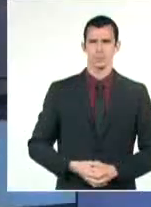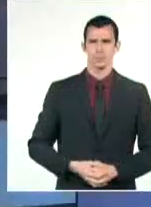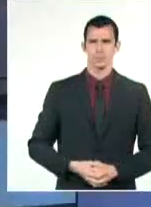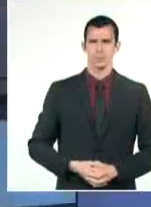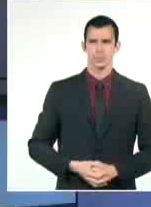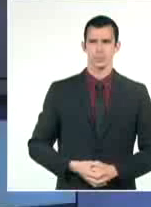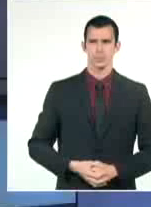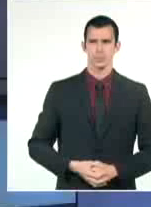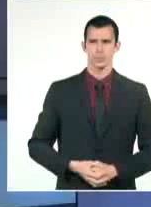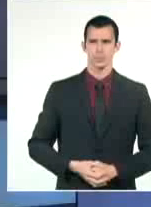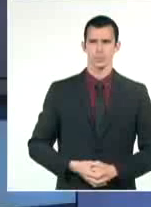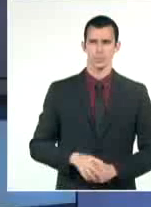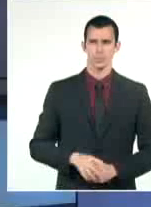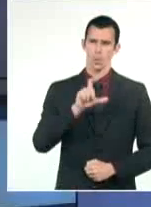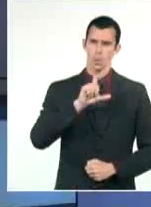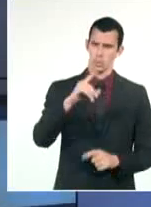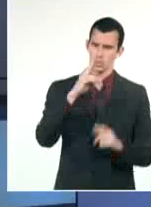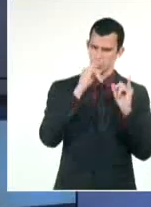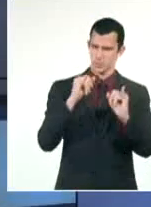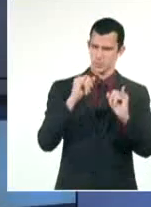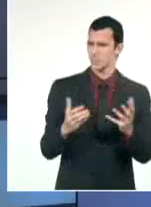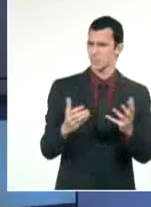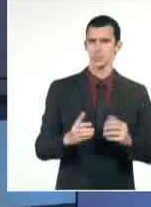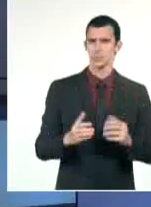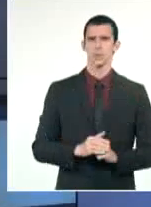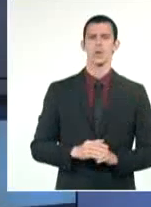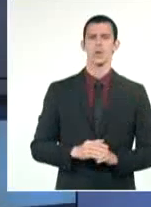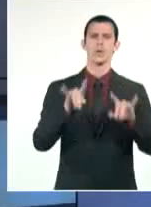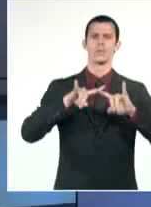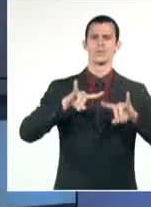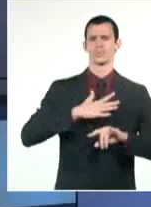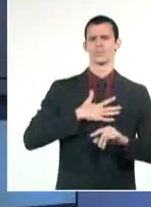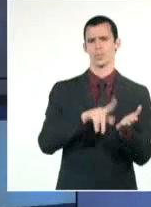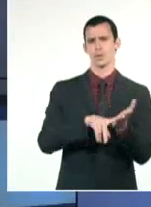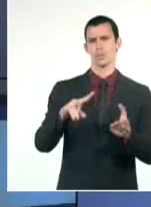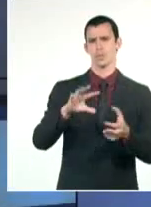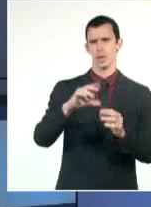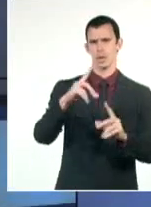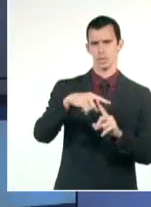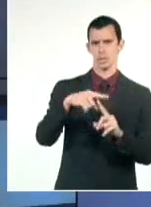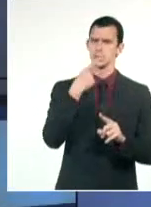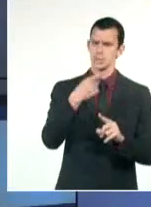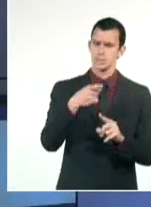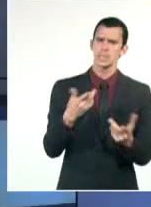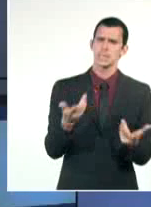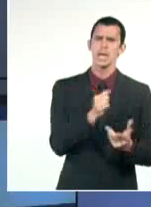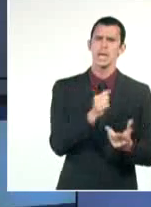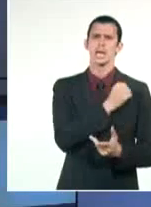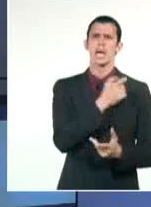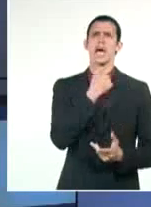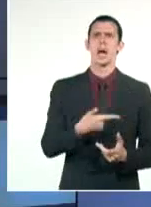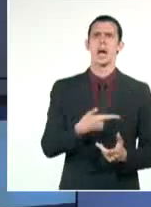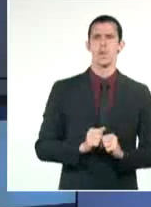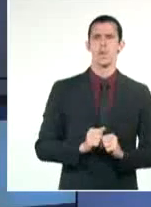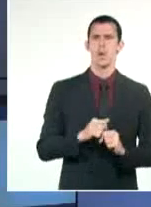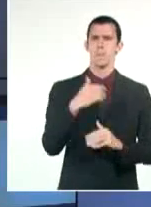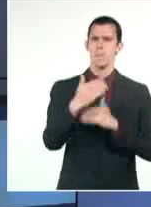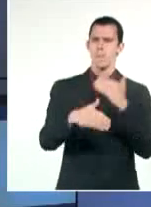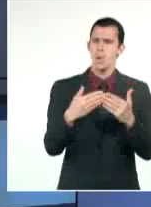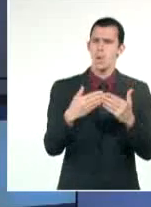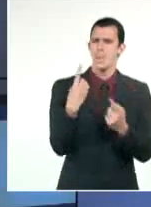Y termino informándoles que la Universidad de Guantánamo promueve la continuidad de estudios de las personas privadas de libertad para